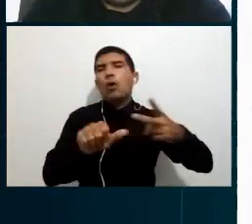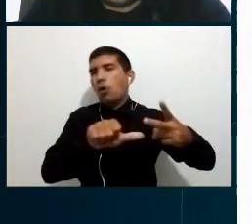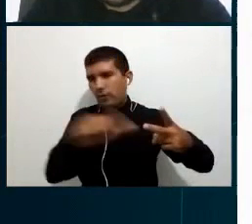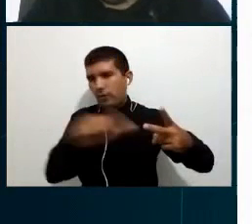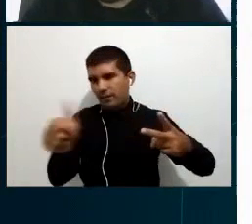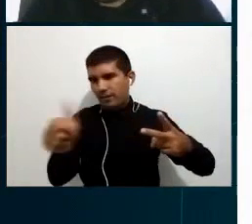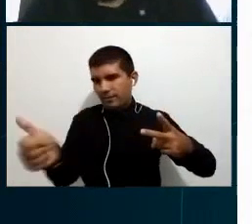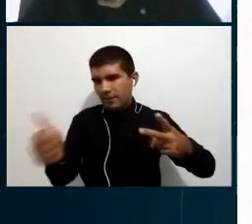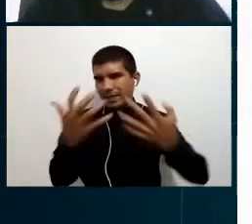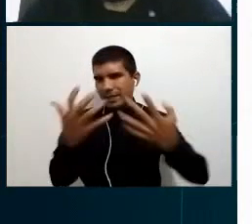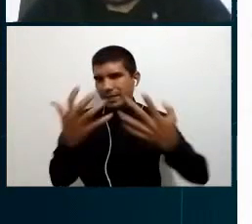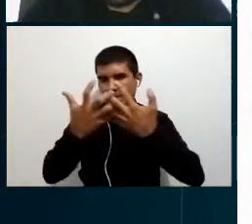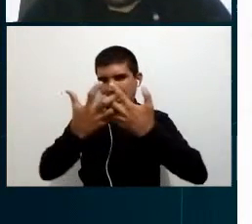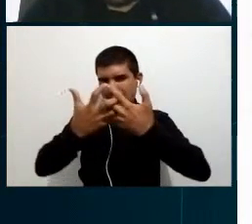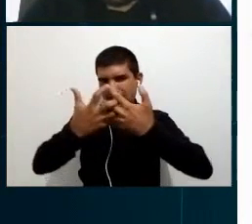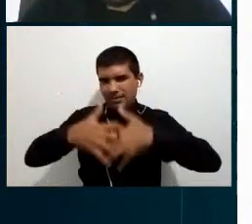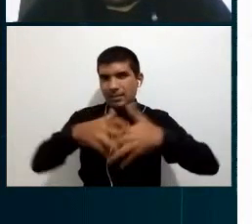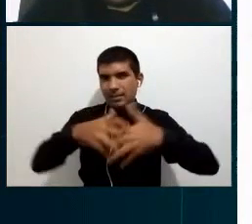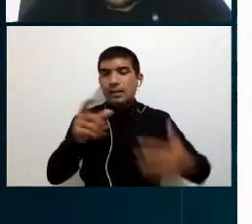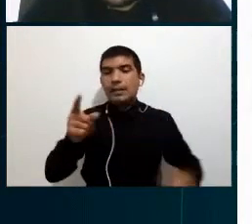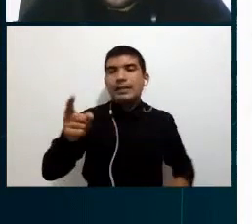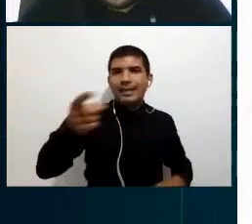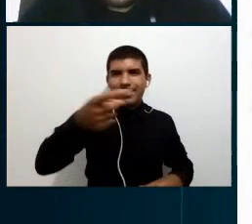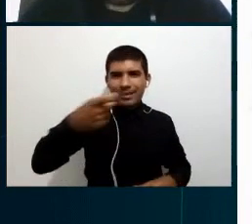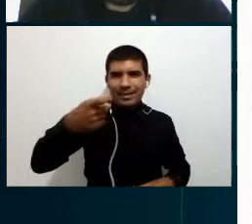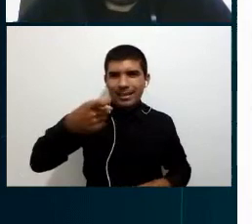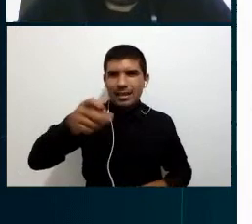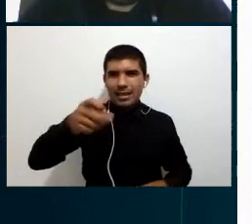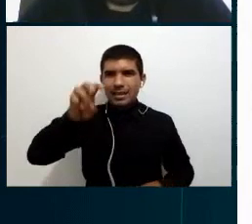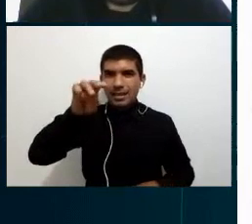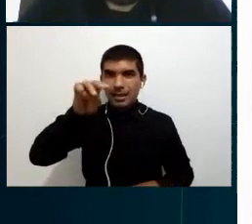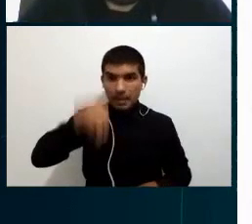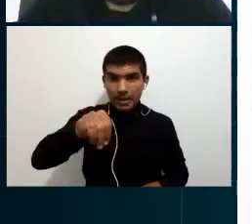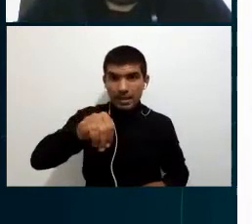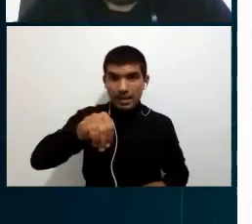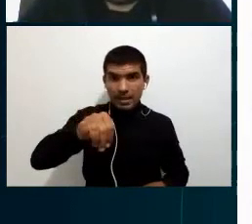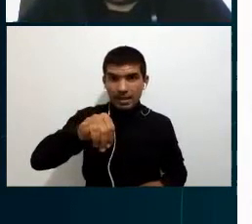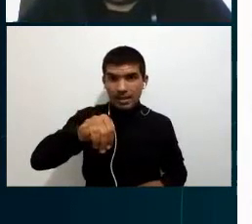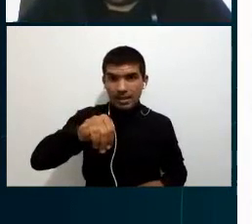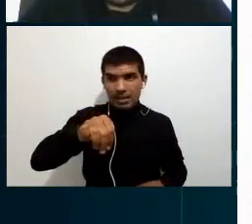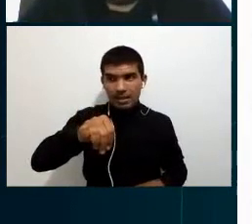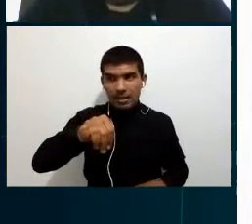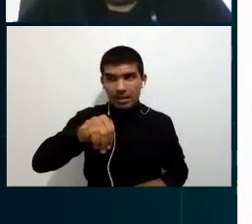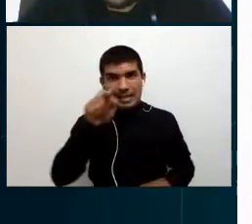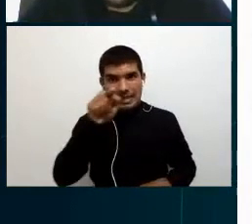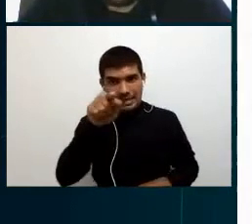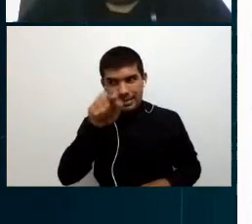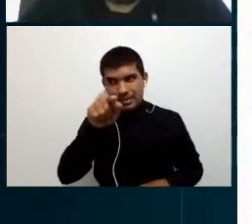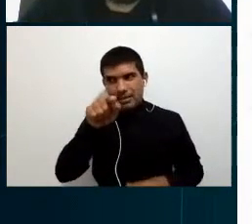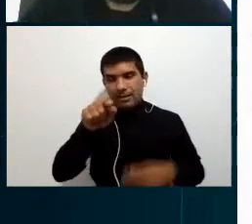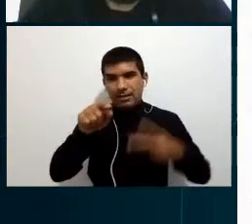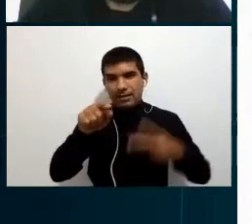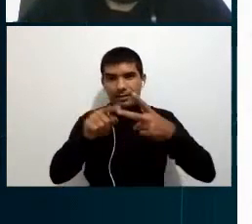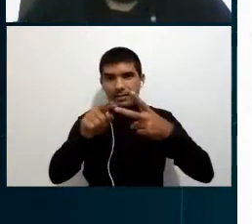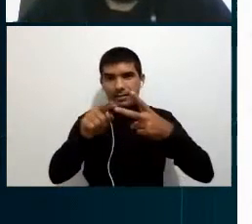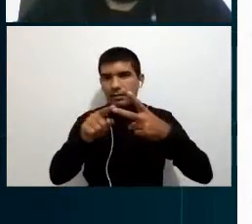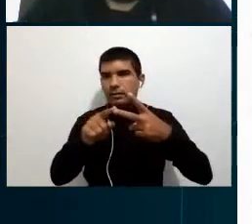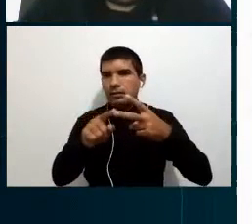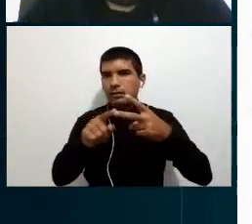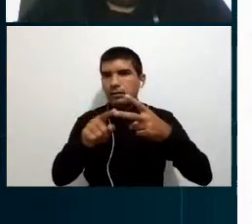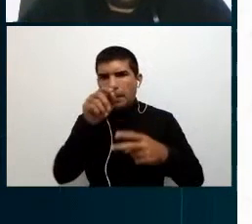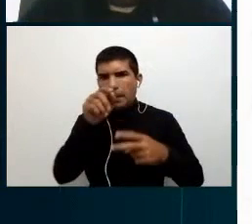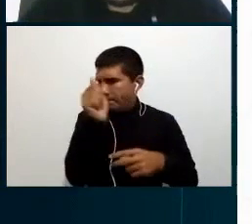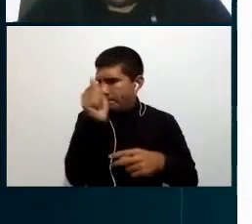presenta el gas G3, o ellos lo mencionan Green Gas for Grid.